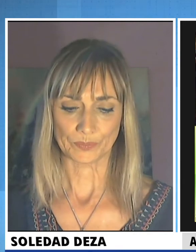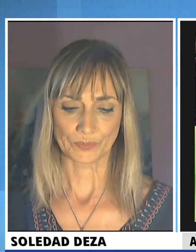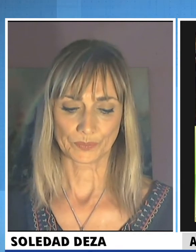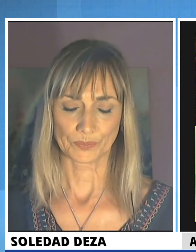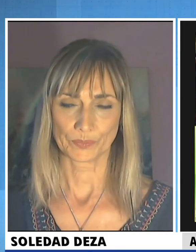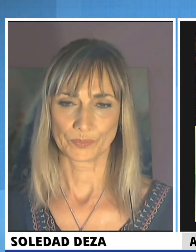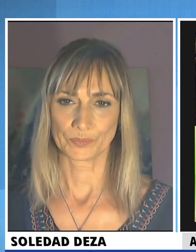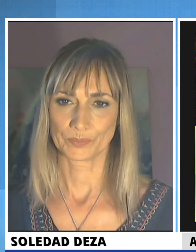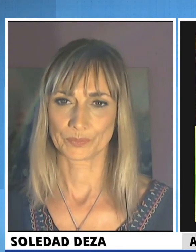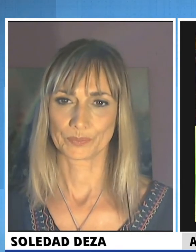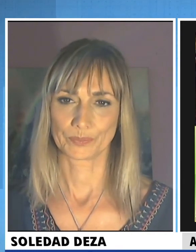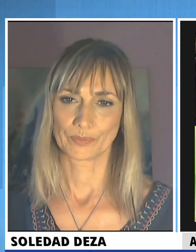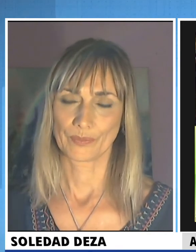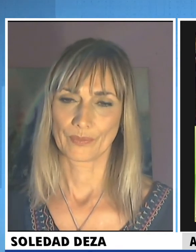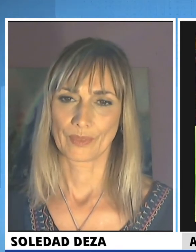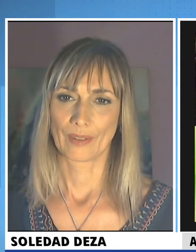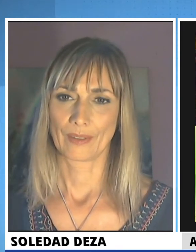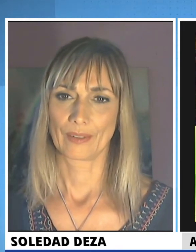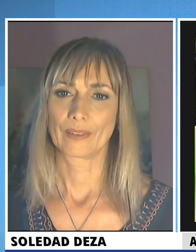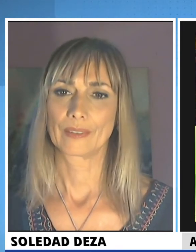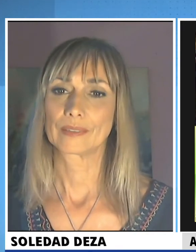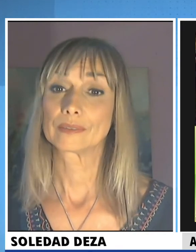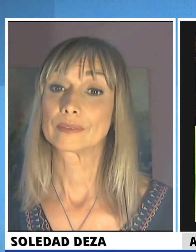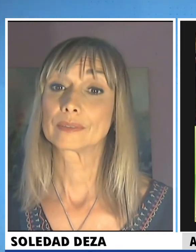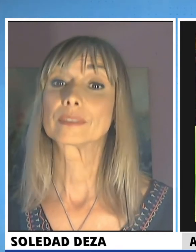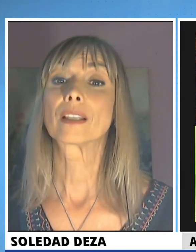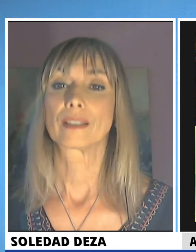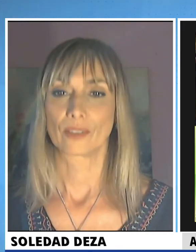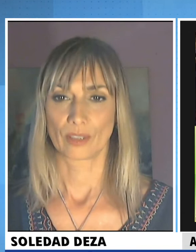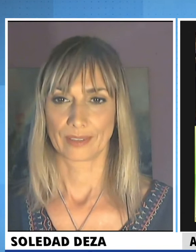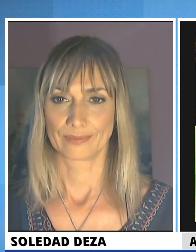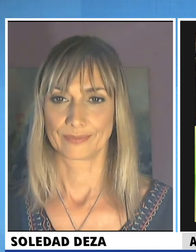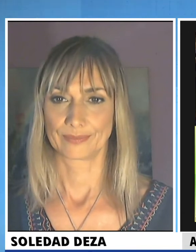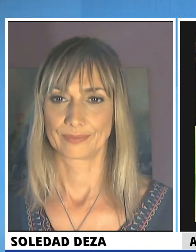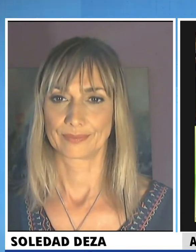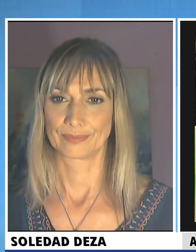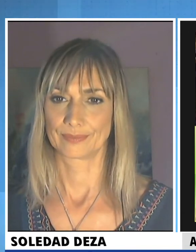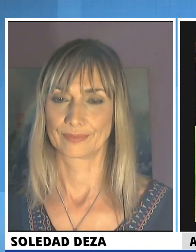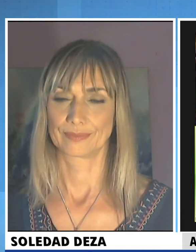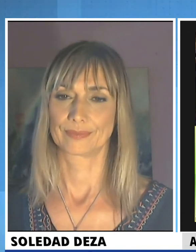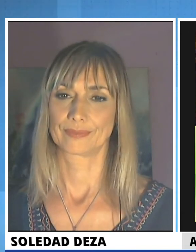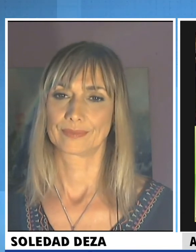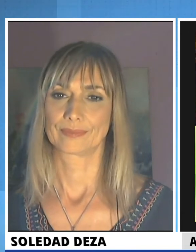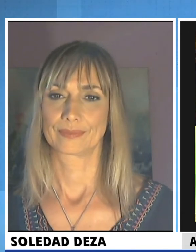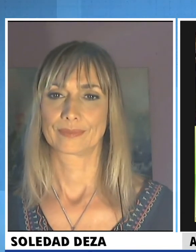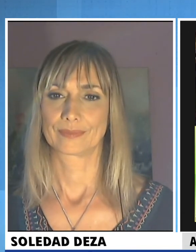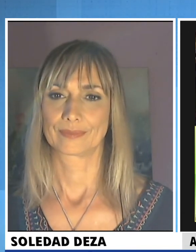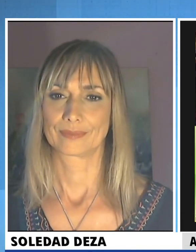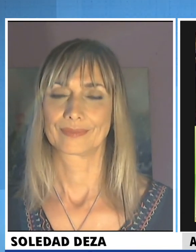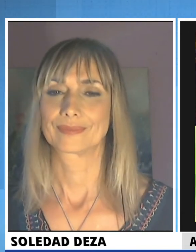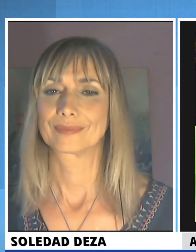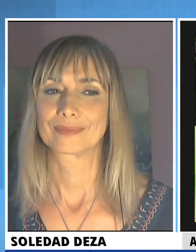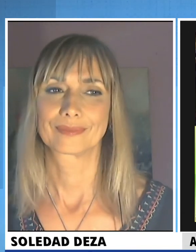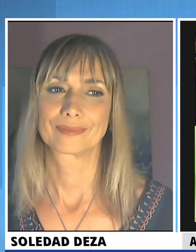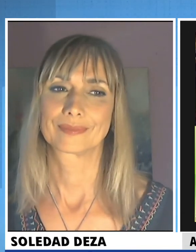cambiar, el derecho penal va a llegar siempre tarde porque va a llegar a castigar. Me parece que tenemos que ir un poquito en auxilio